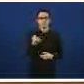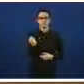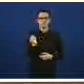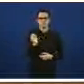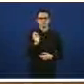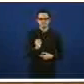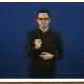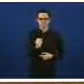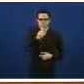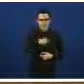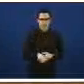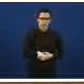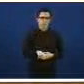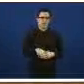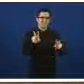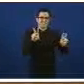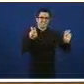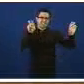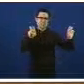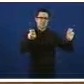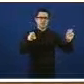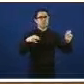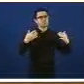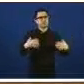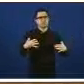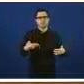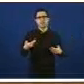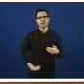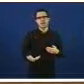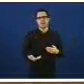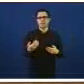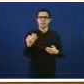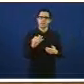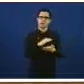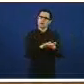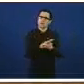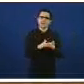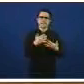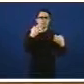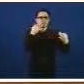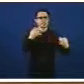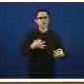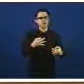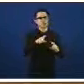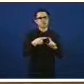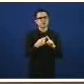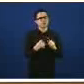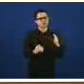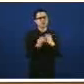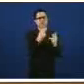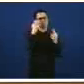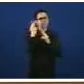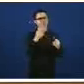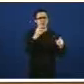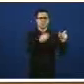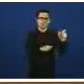suficientemente grave Para tratálo coa seriedade que corresponde E, por suposto, co máximo respeto para os afectados